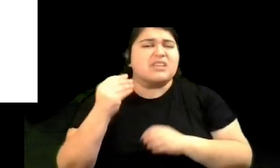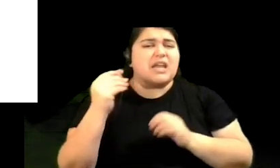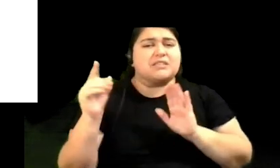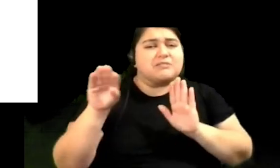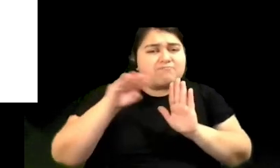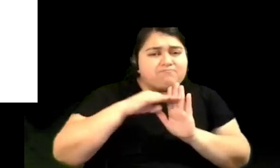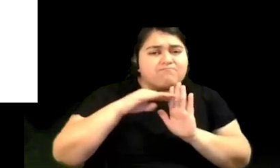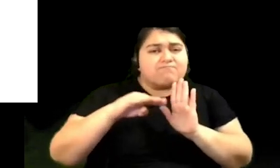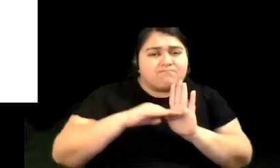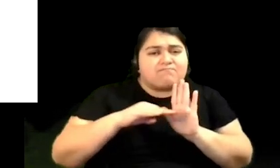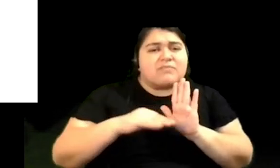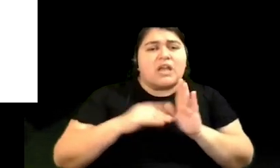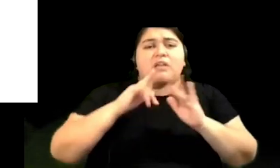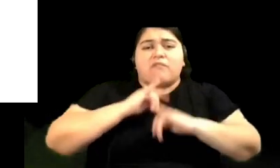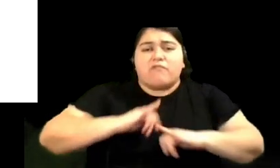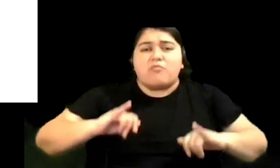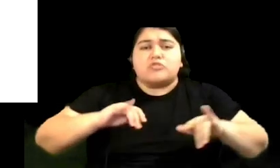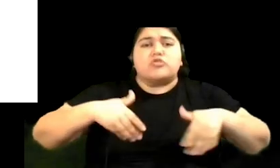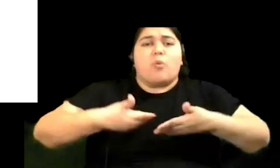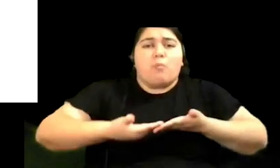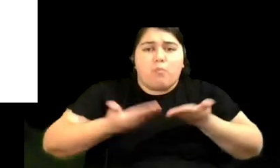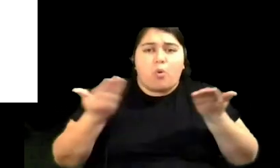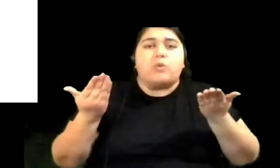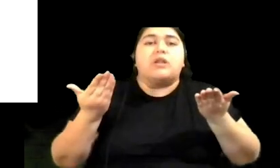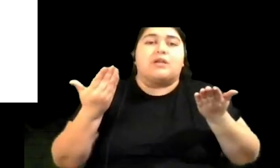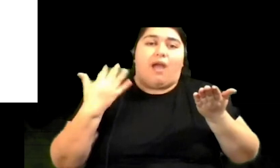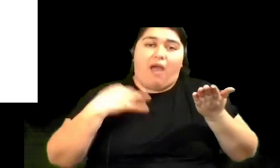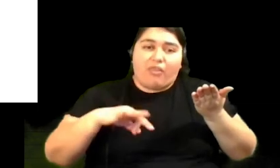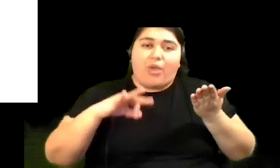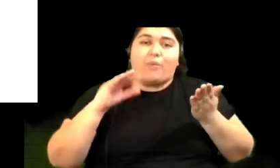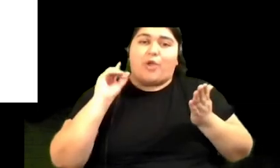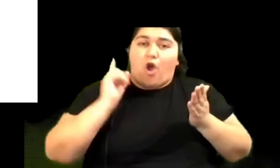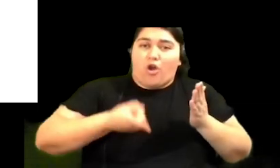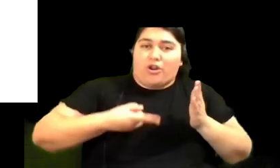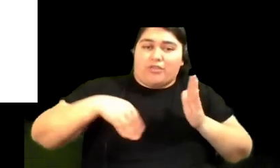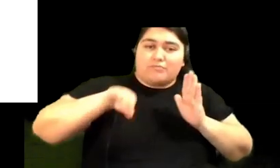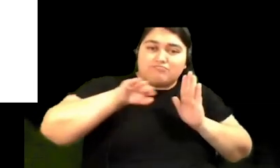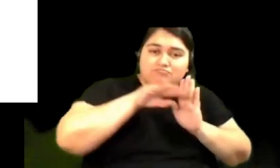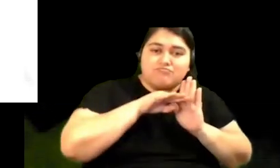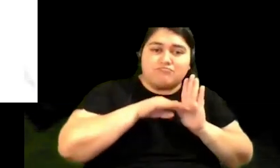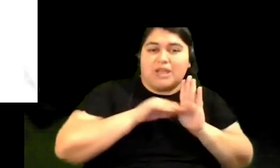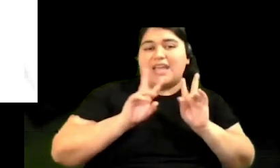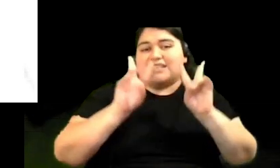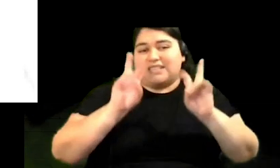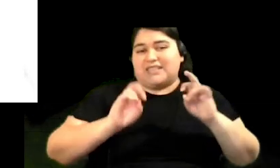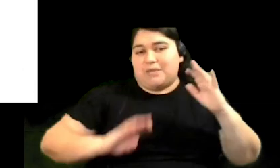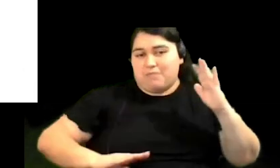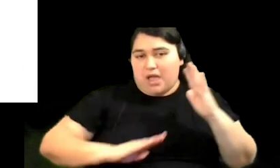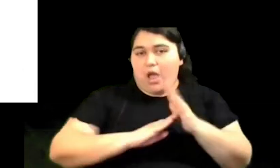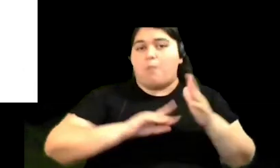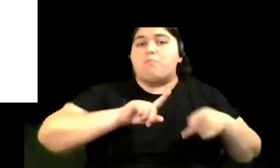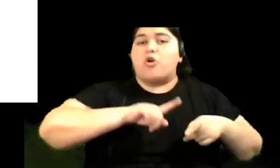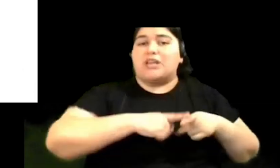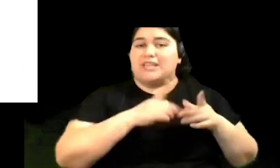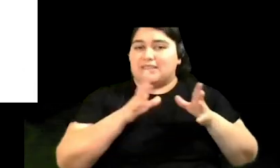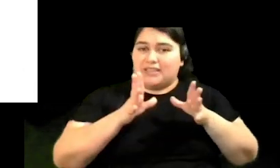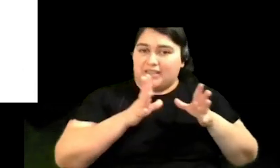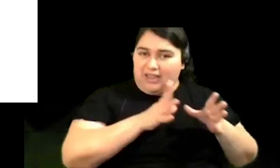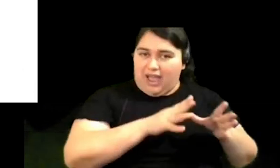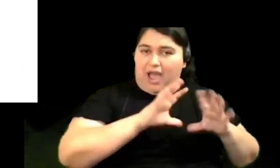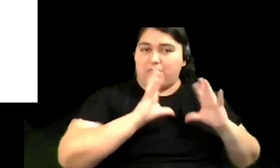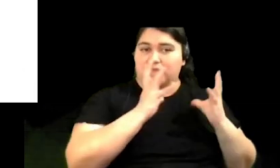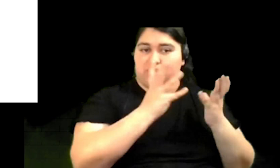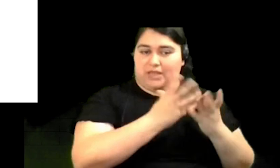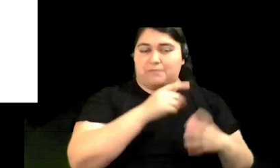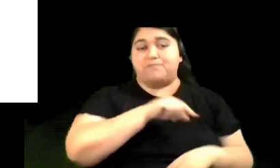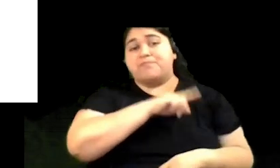de información pública ambiental se van a aplicar. Estos son temas centrales en lo que hace a la política ambiental. Después tenemos